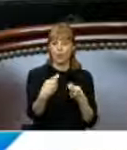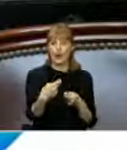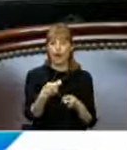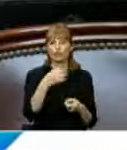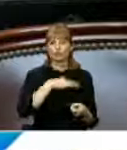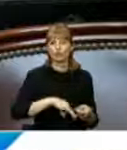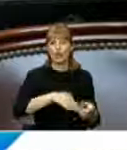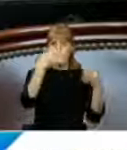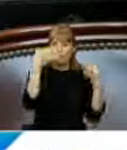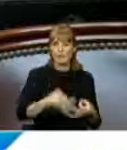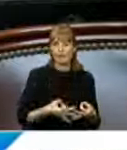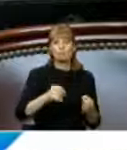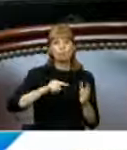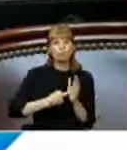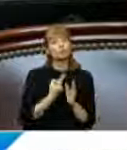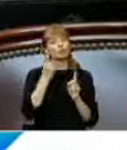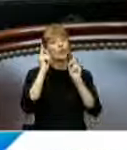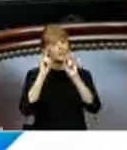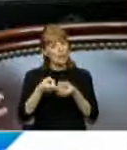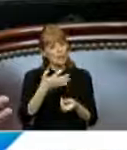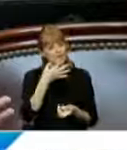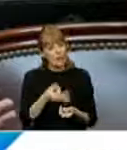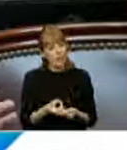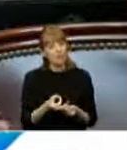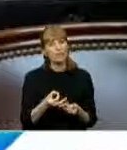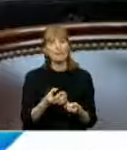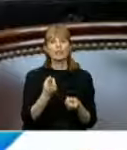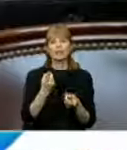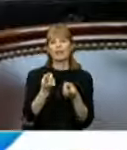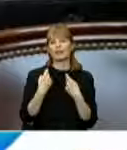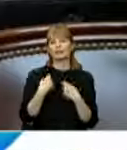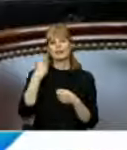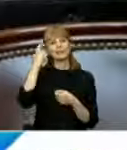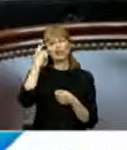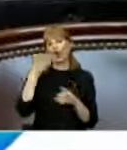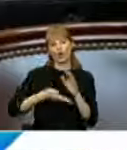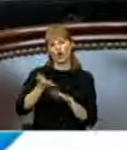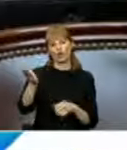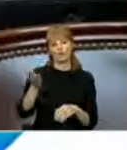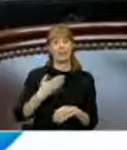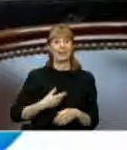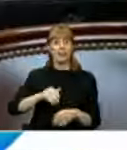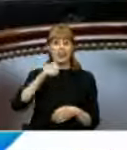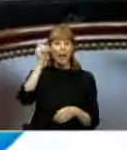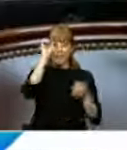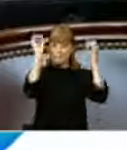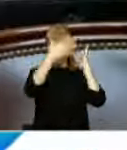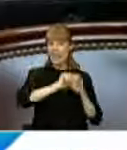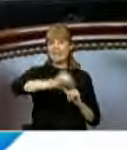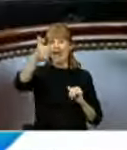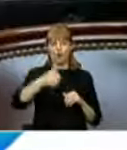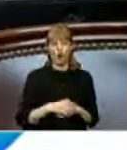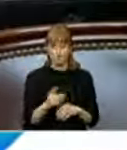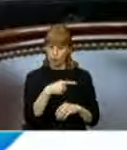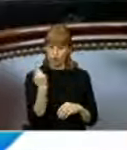tienen que cobrar. Pero también es cierto que van a tener que ir a terapia, muchachos. Ganó Javier Milei, no